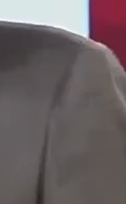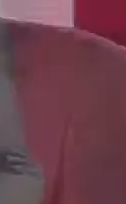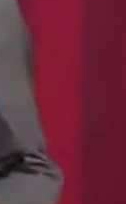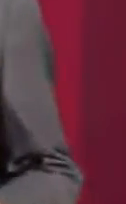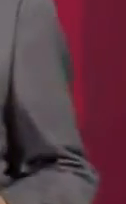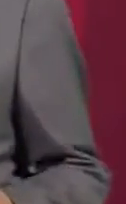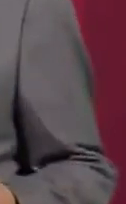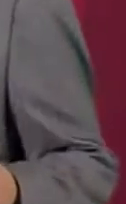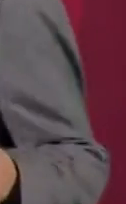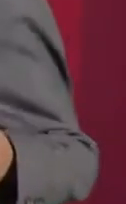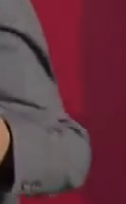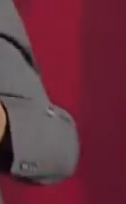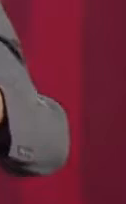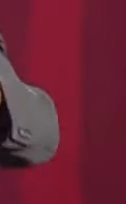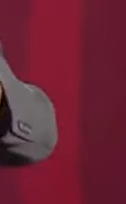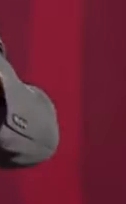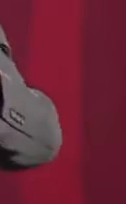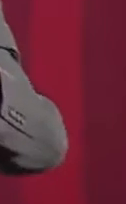mucha información.